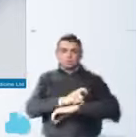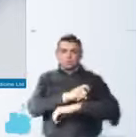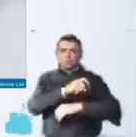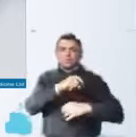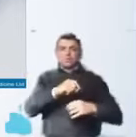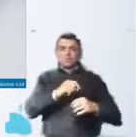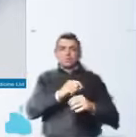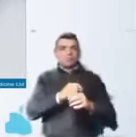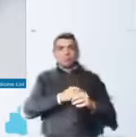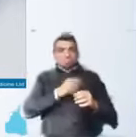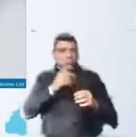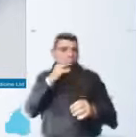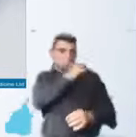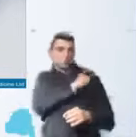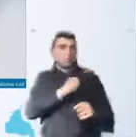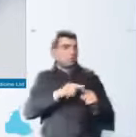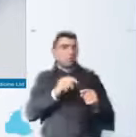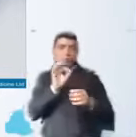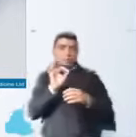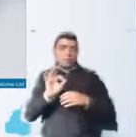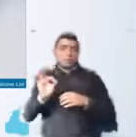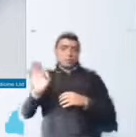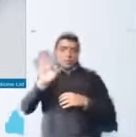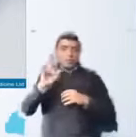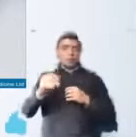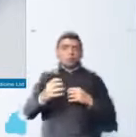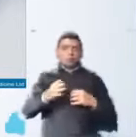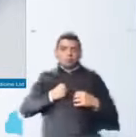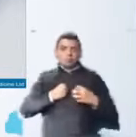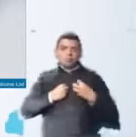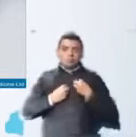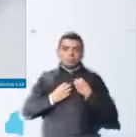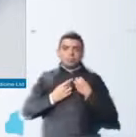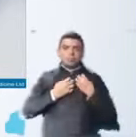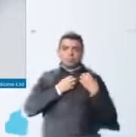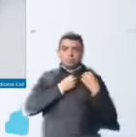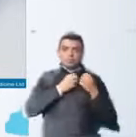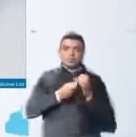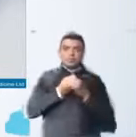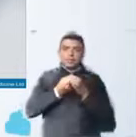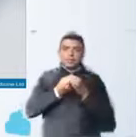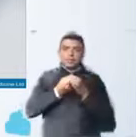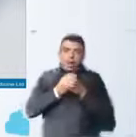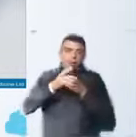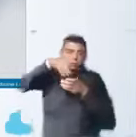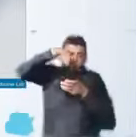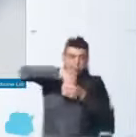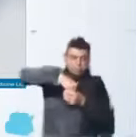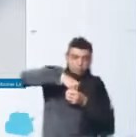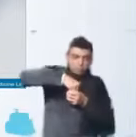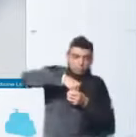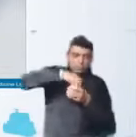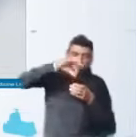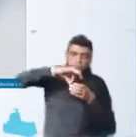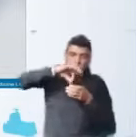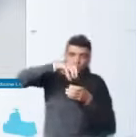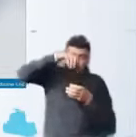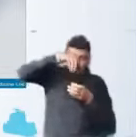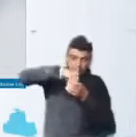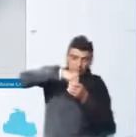el virus va avanzando, llega a la célula y se introduce. Entonces las células del sistema inmunológico no